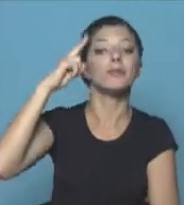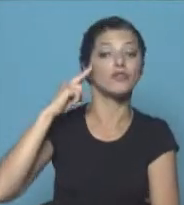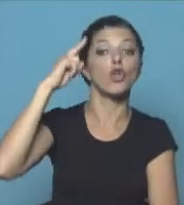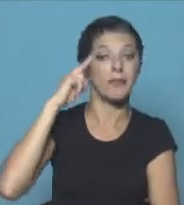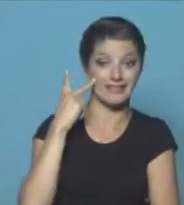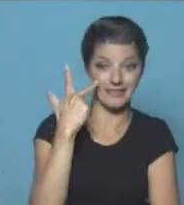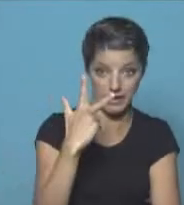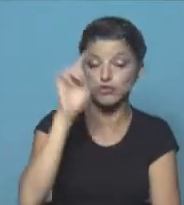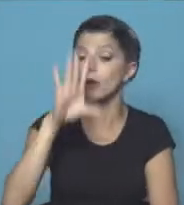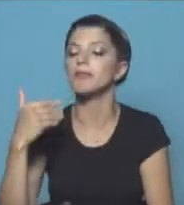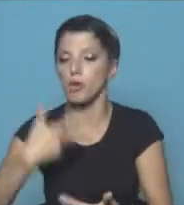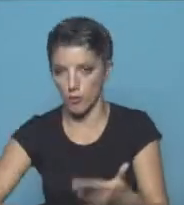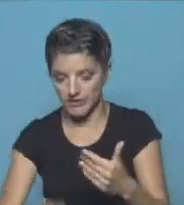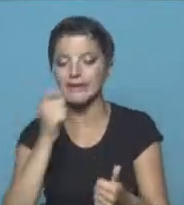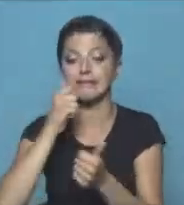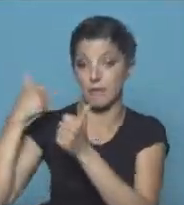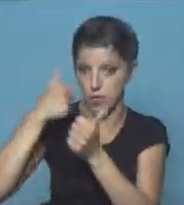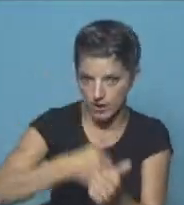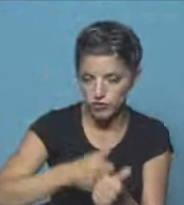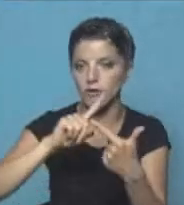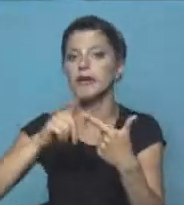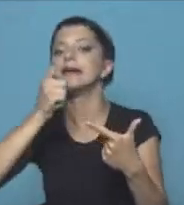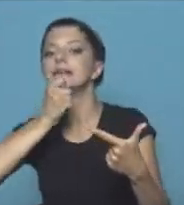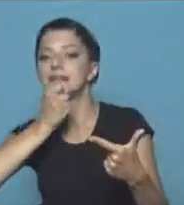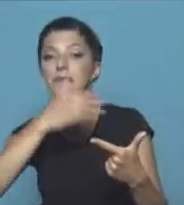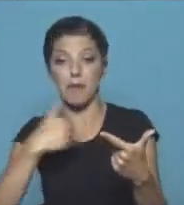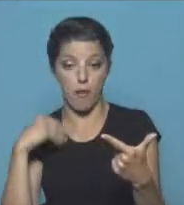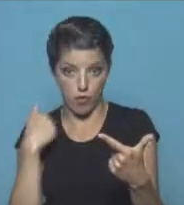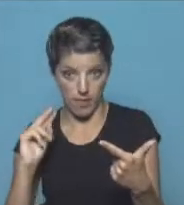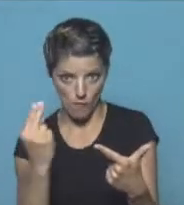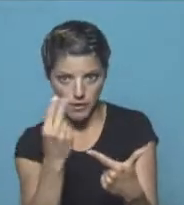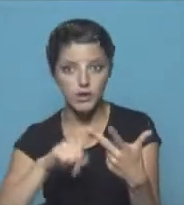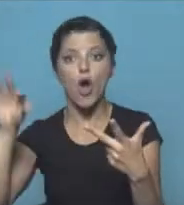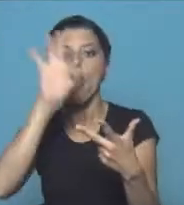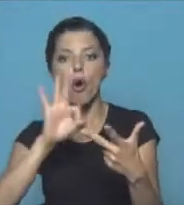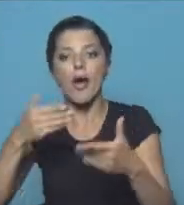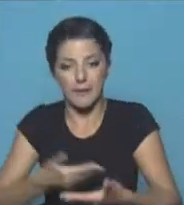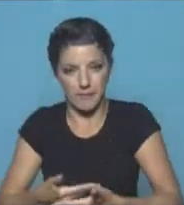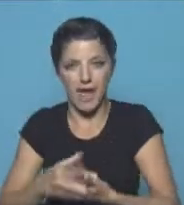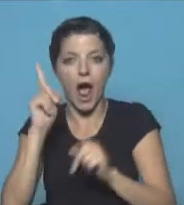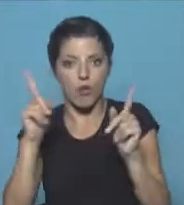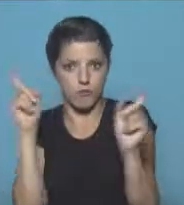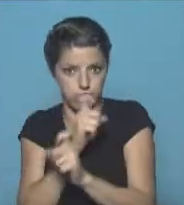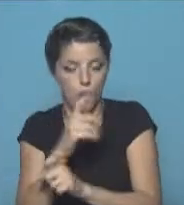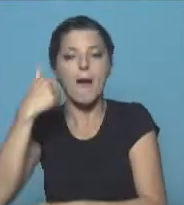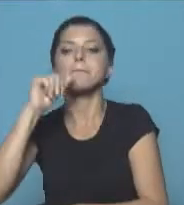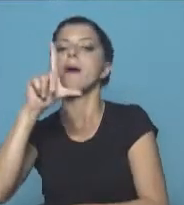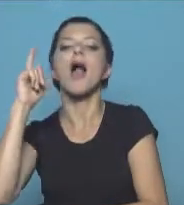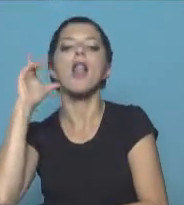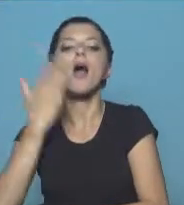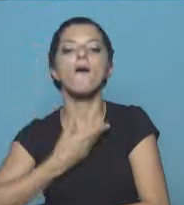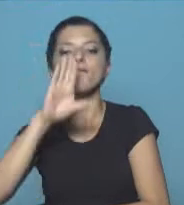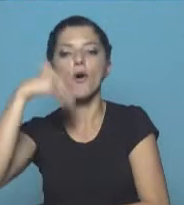Solo permite el aborto en caso de violación, si existe riesgo para la madre o malformación del feto. Sí, lo que pasa es que muchos de los